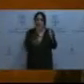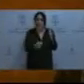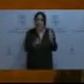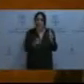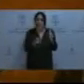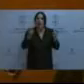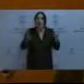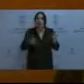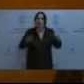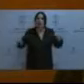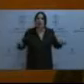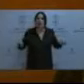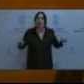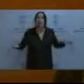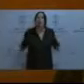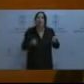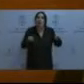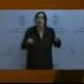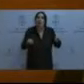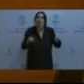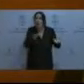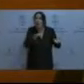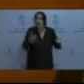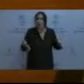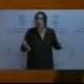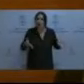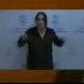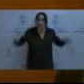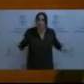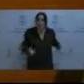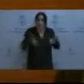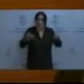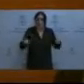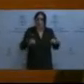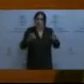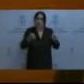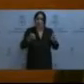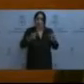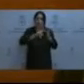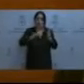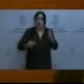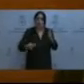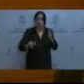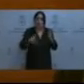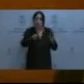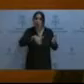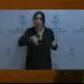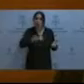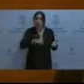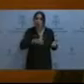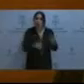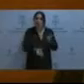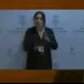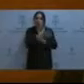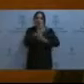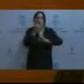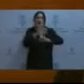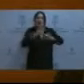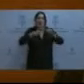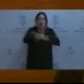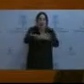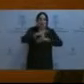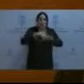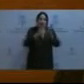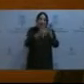promoción? ¿Dónde la potenciación de las tecnologías de la información en el medio rural? ¿Dónde la creación de un fondo de inversión a la calidad